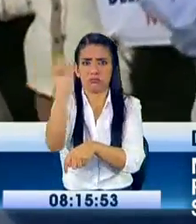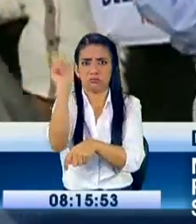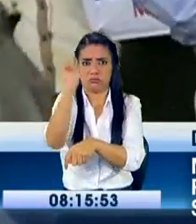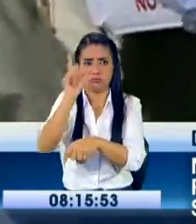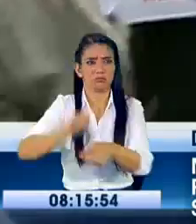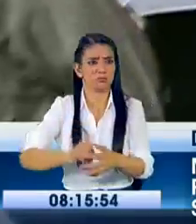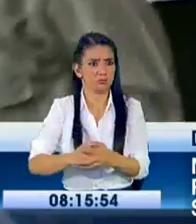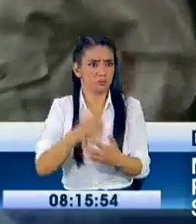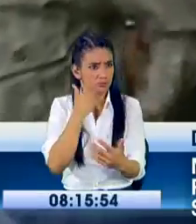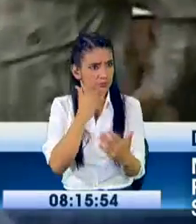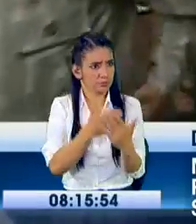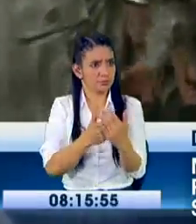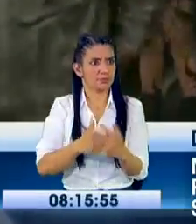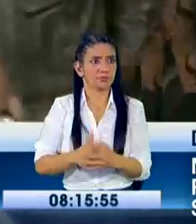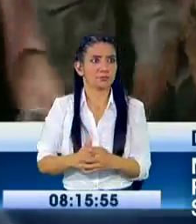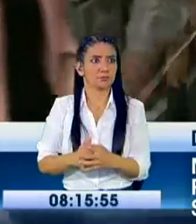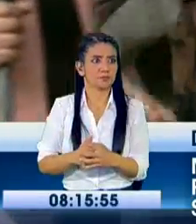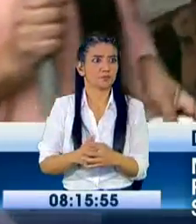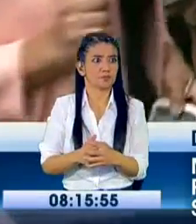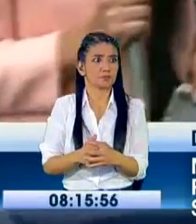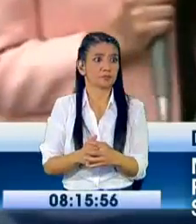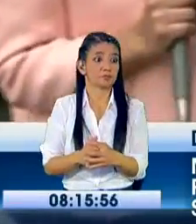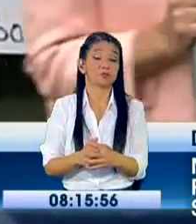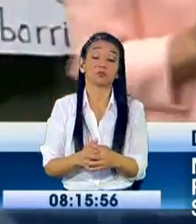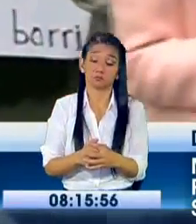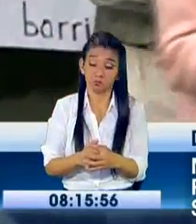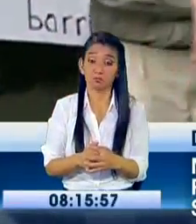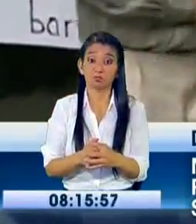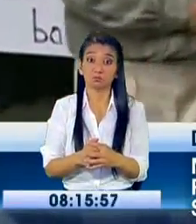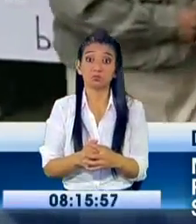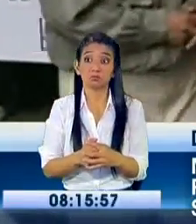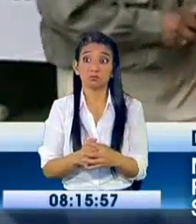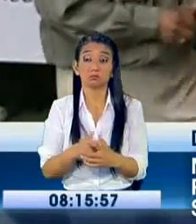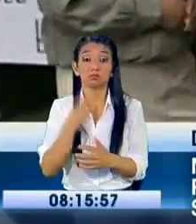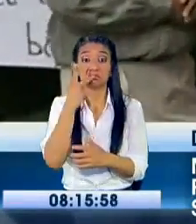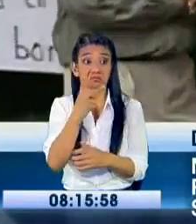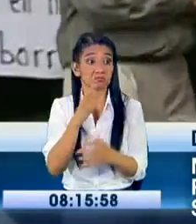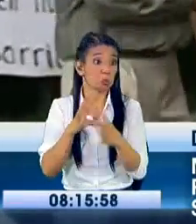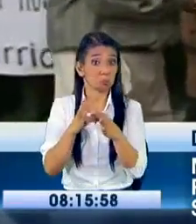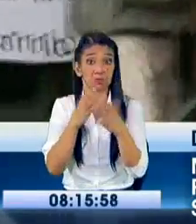Un abrazo a los vecinos allá y, Sofi, un buen día para ti.